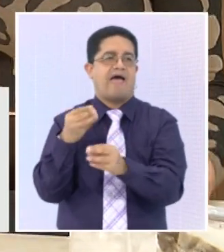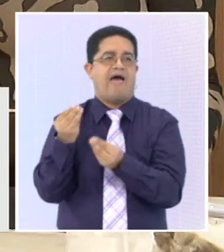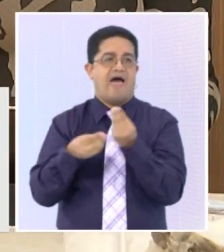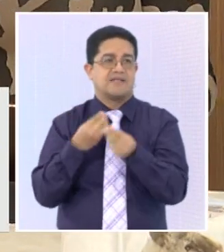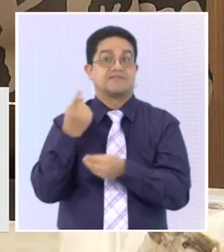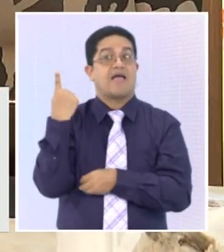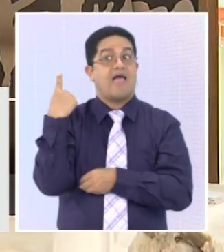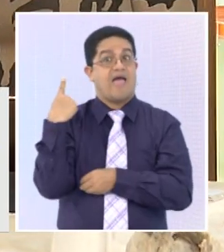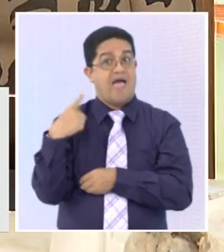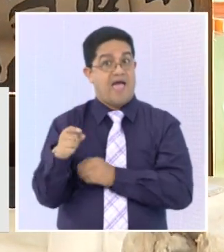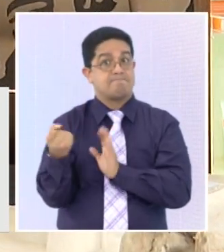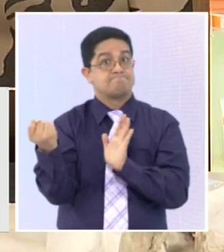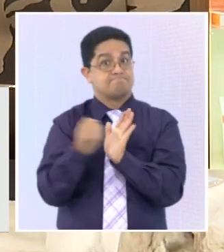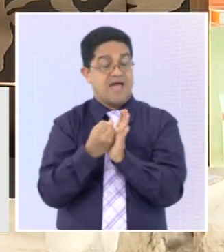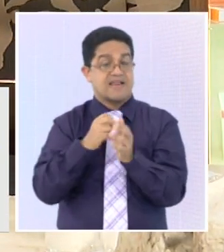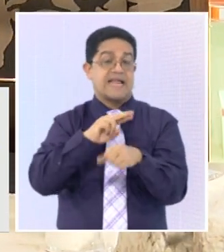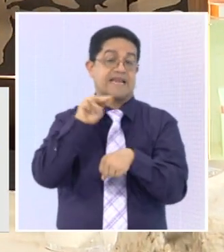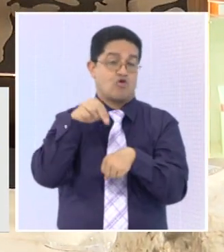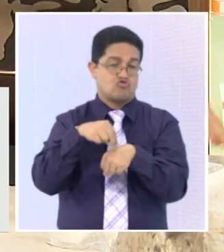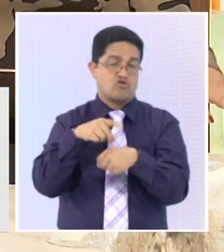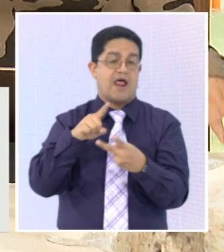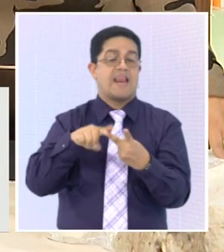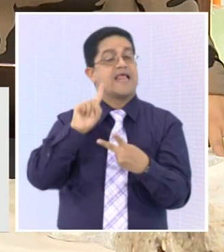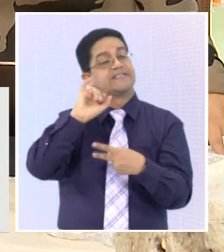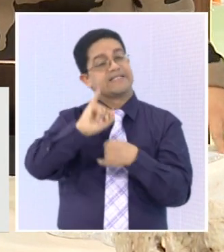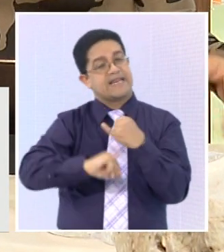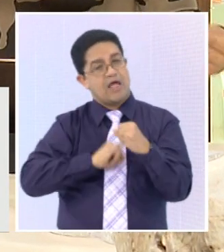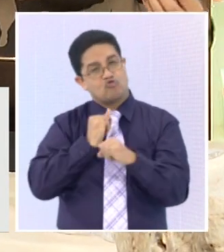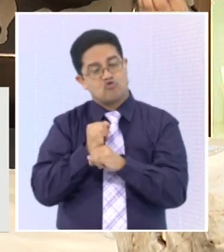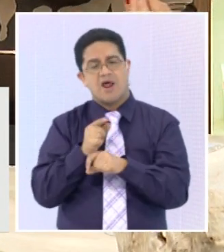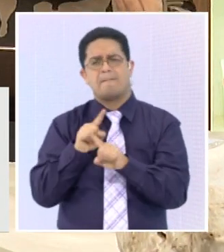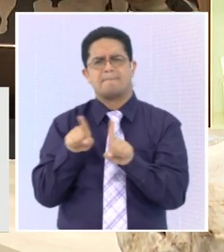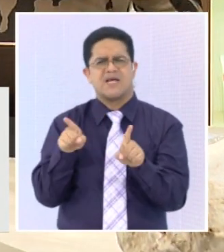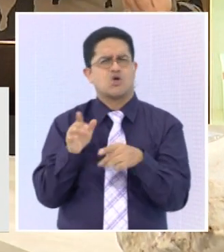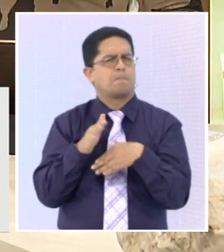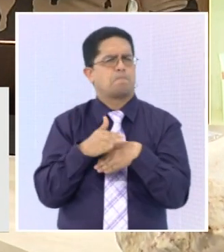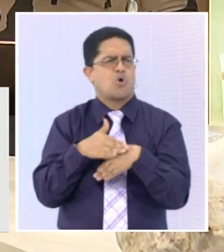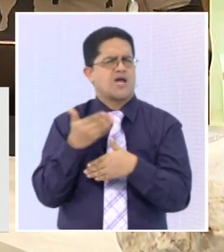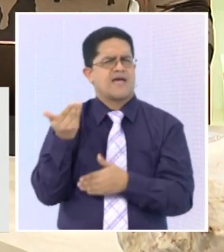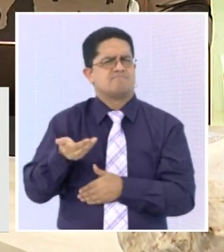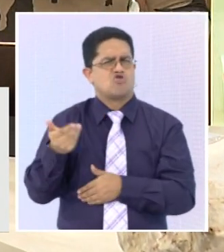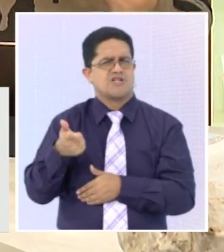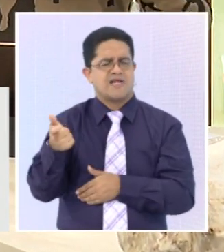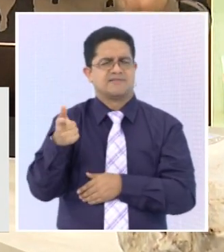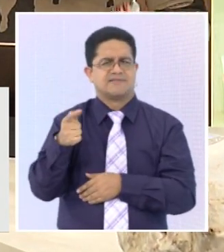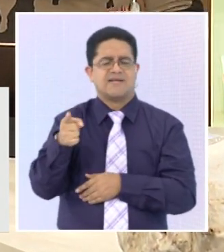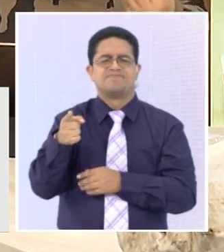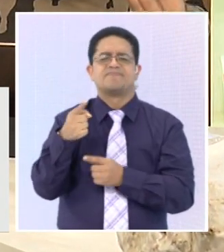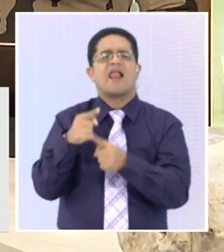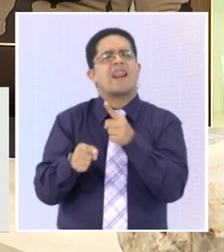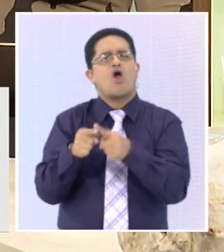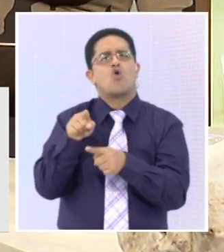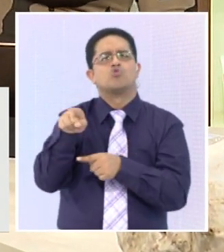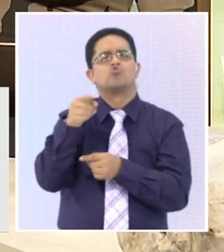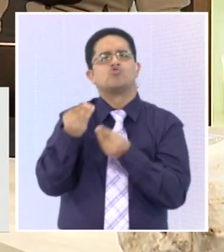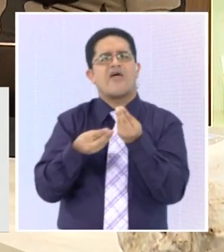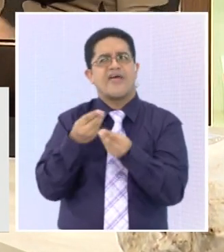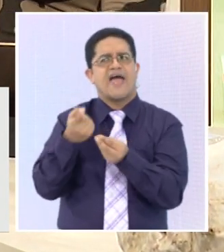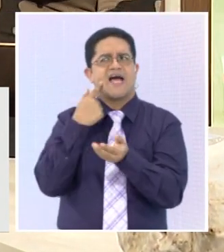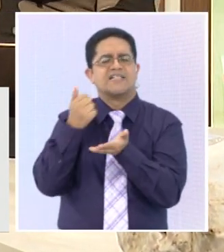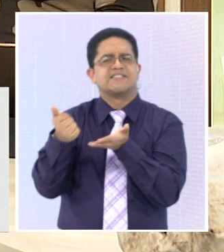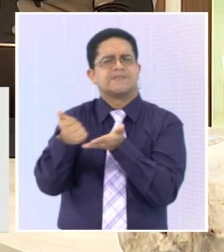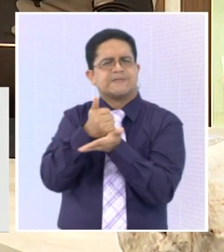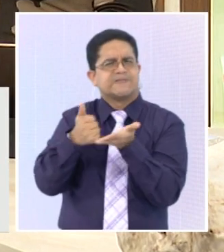marcas internacionales y nacionales, pero conversemos un poco sobre la importancia de las fórmulas magistrales y el acceso al paciente.